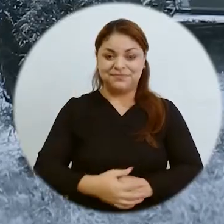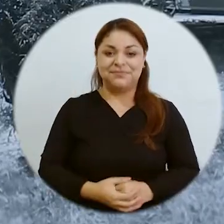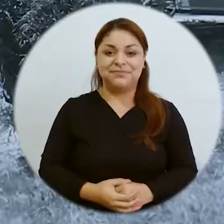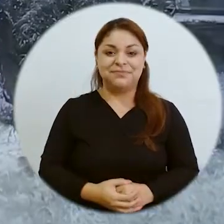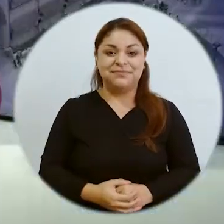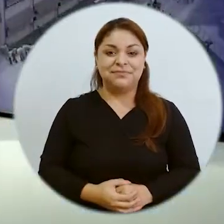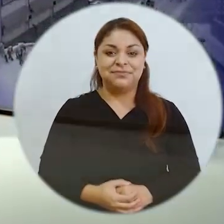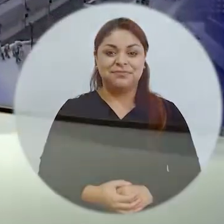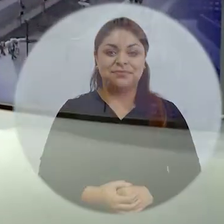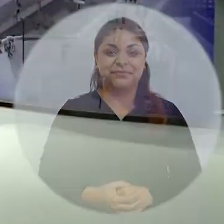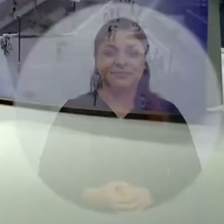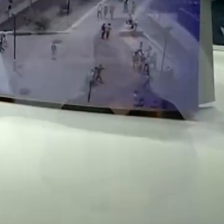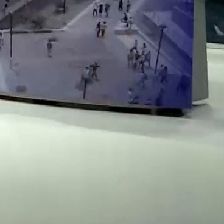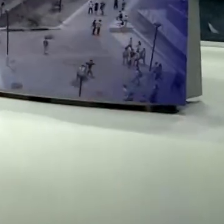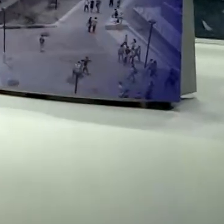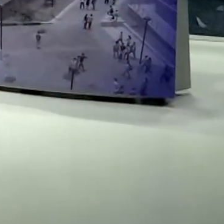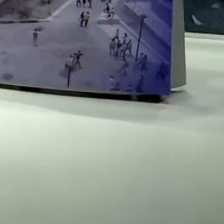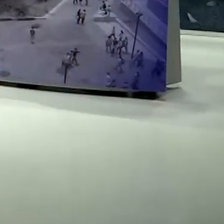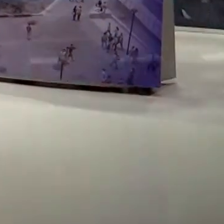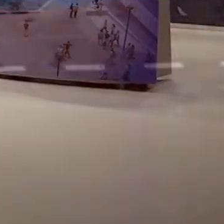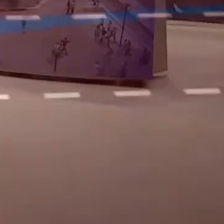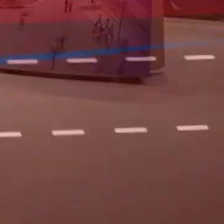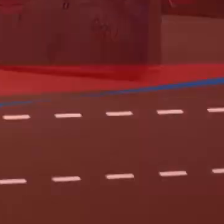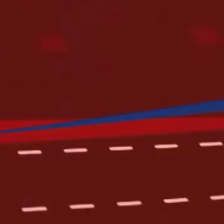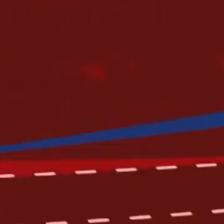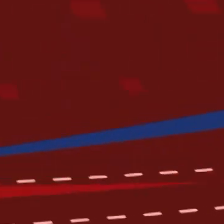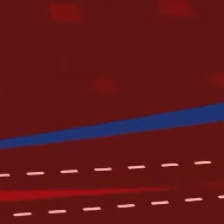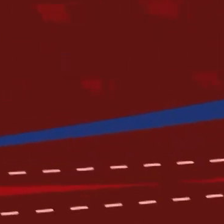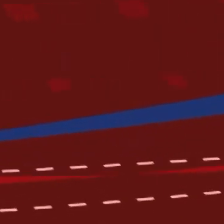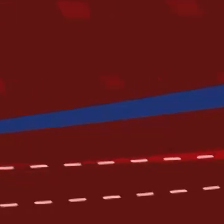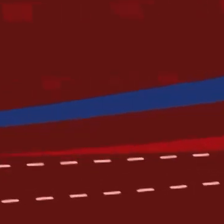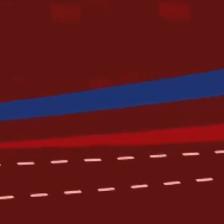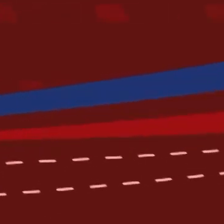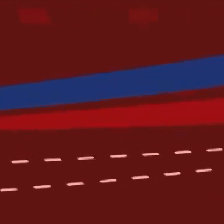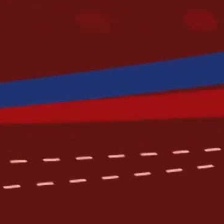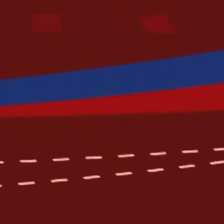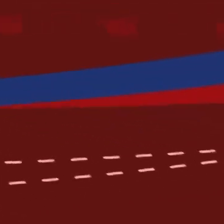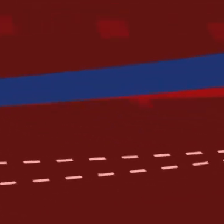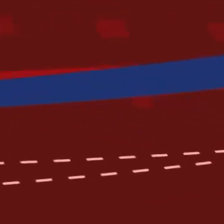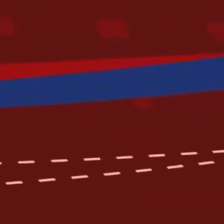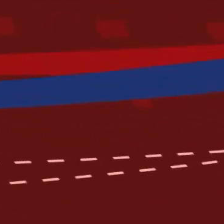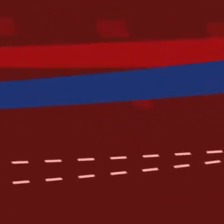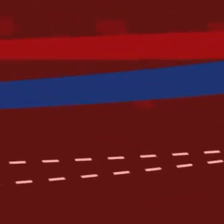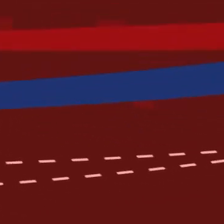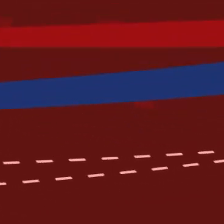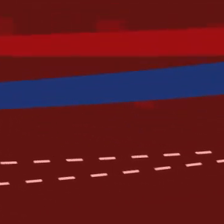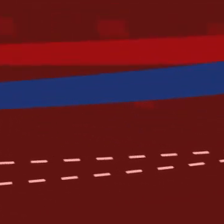puede hacer para tener un mejor uso de sus ingresos y gastos y también de sus